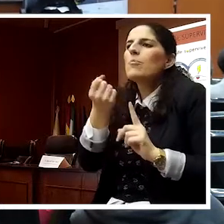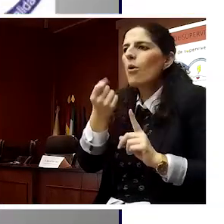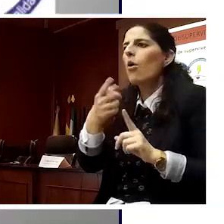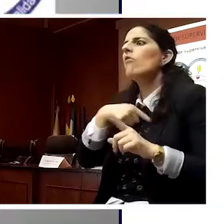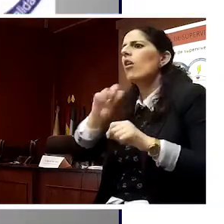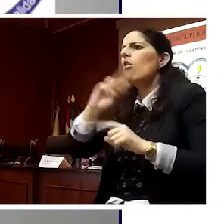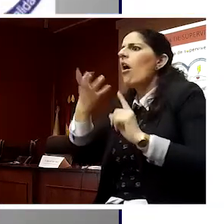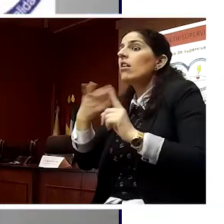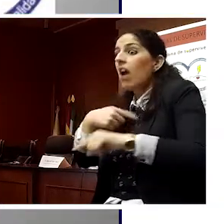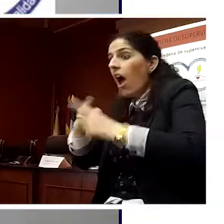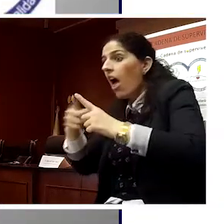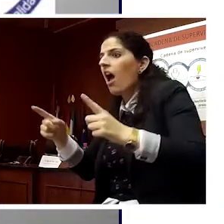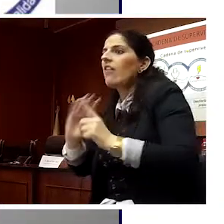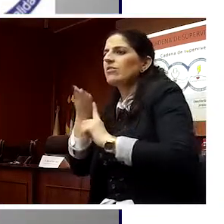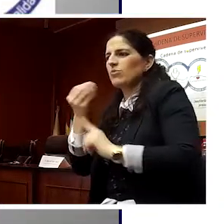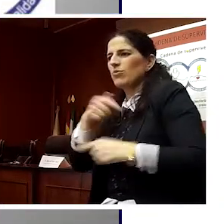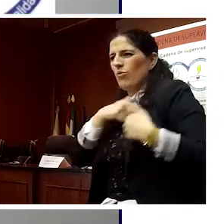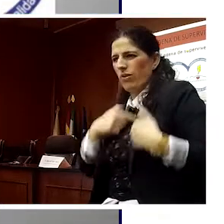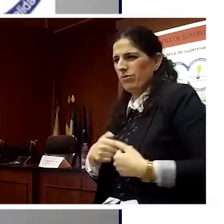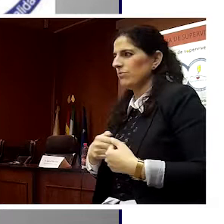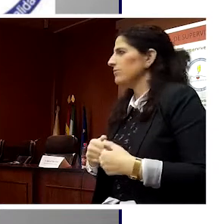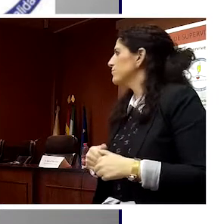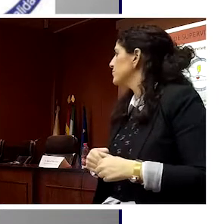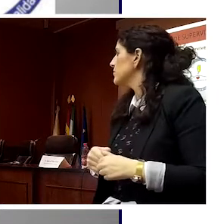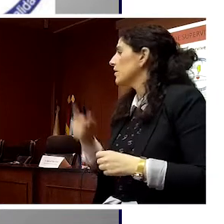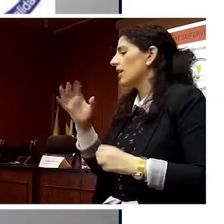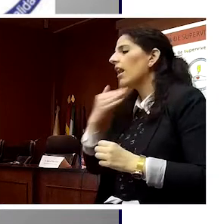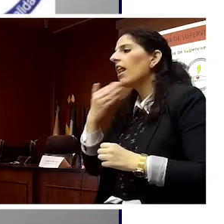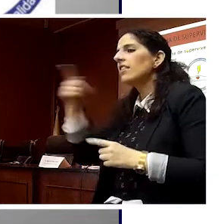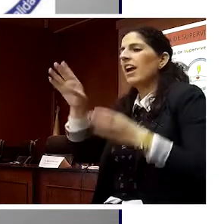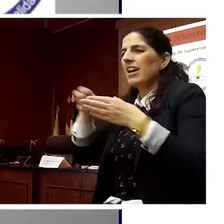son equipos que salvan vidas y lo hacen con una